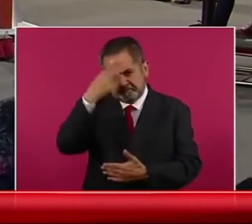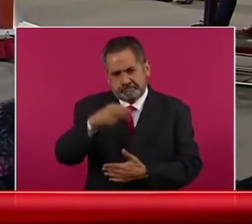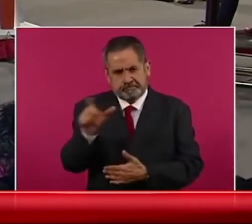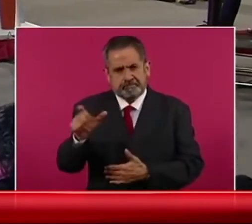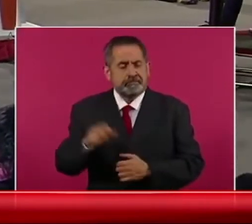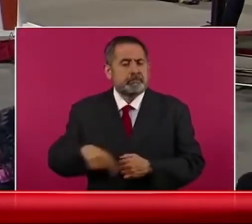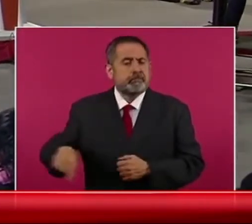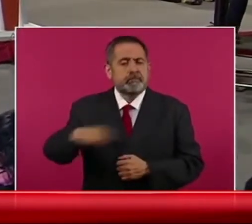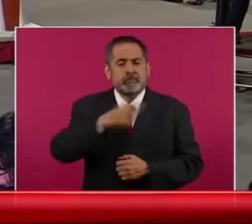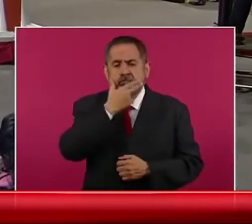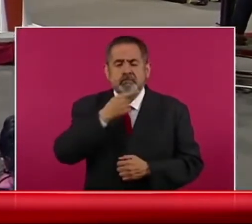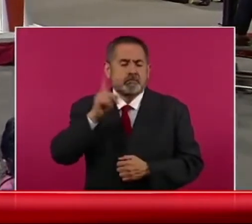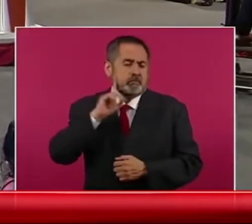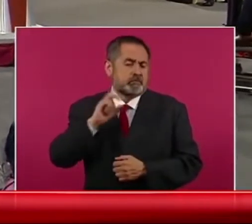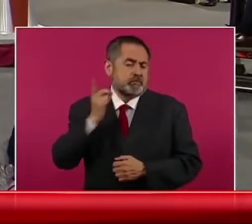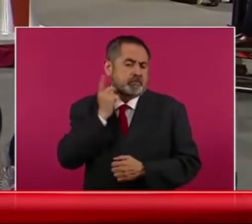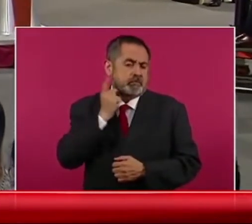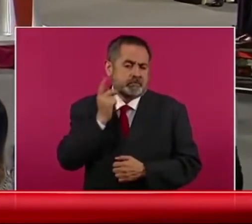diputadas y diputados,